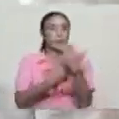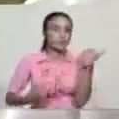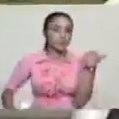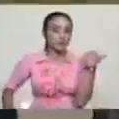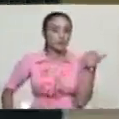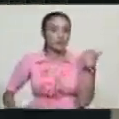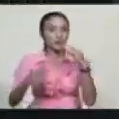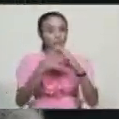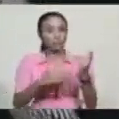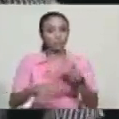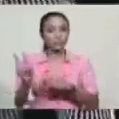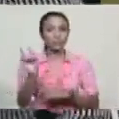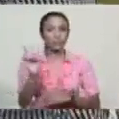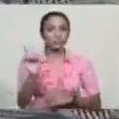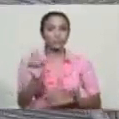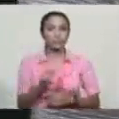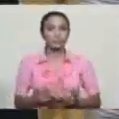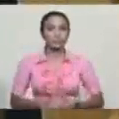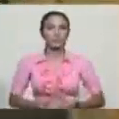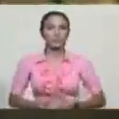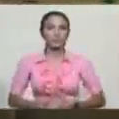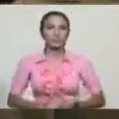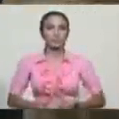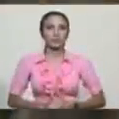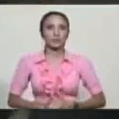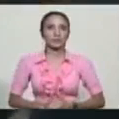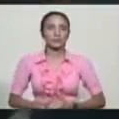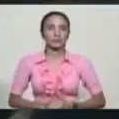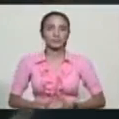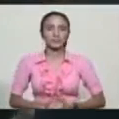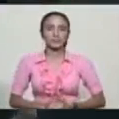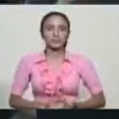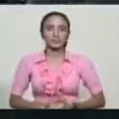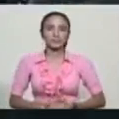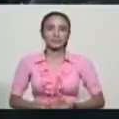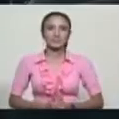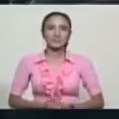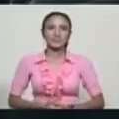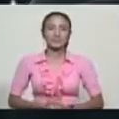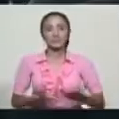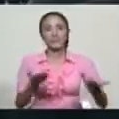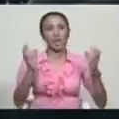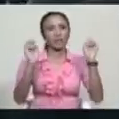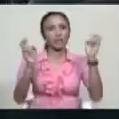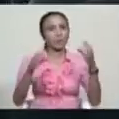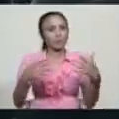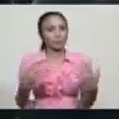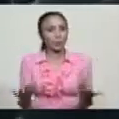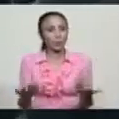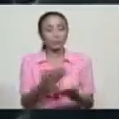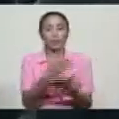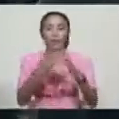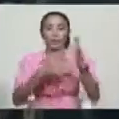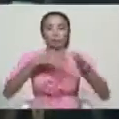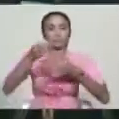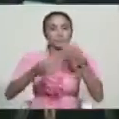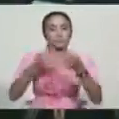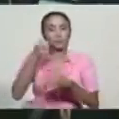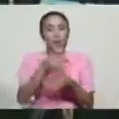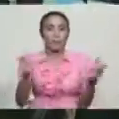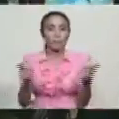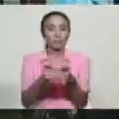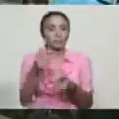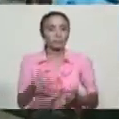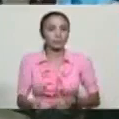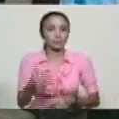constitucional de la República Bolivariana de Venezuela. Se trata de una importante y destacada reunión